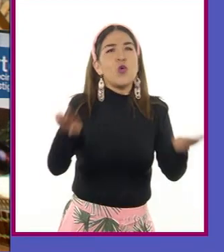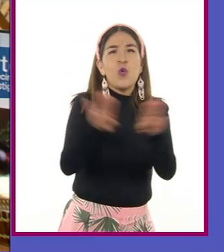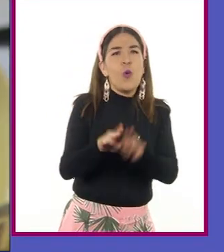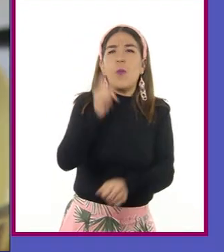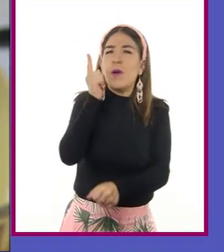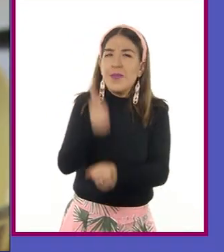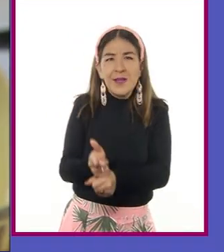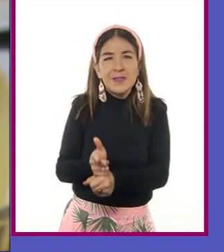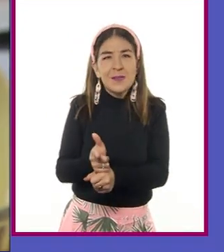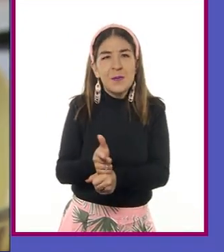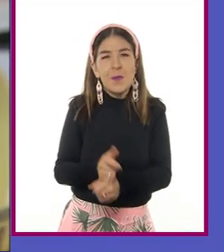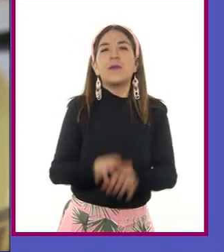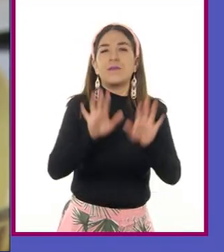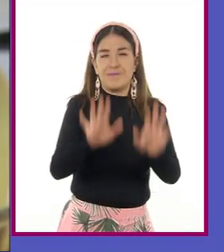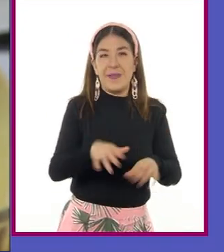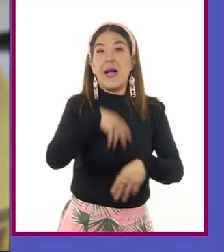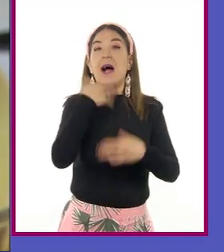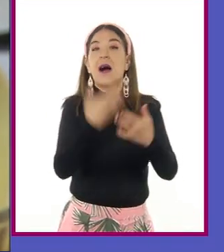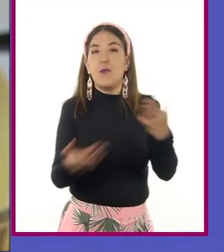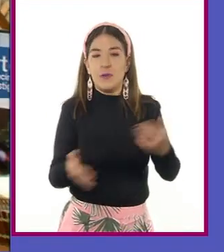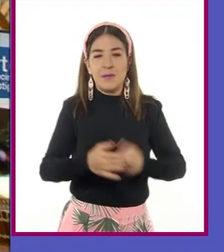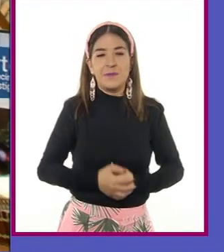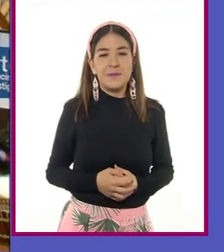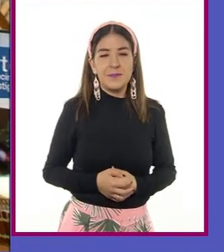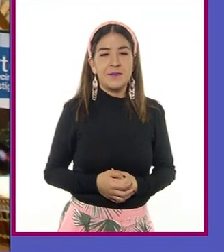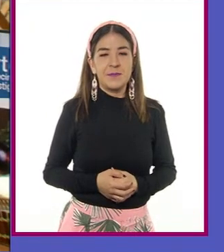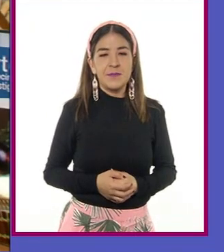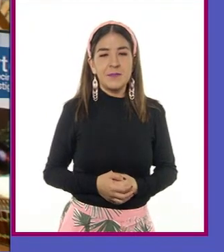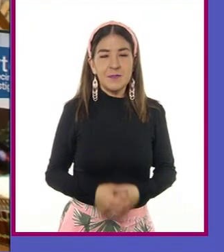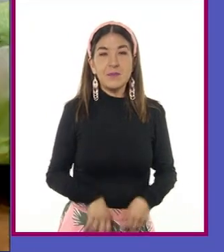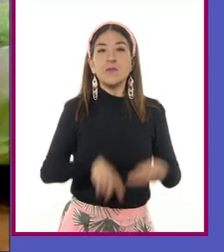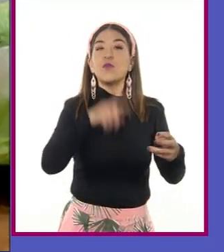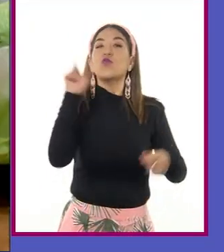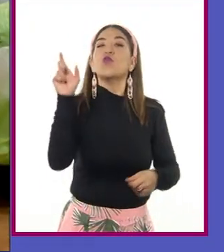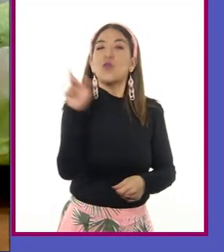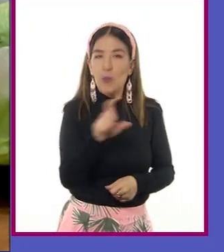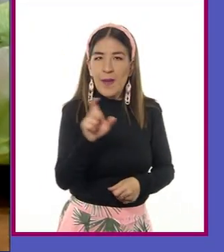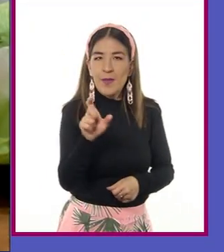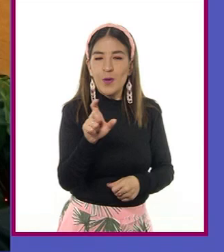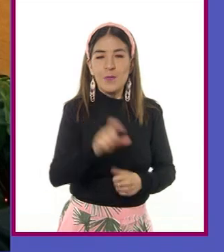descubrió? Ahora vamos con la proteína, las del cuándo.